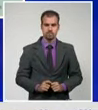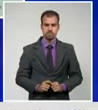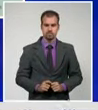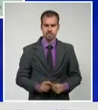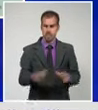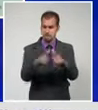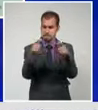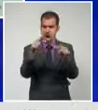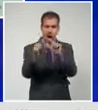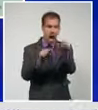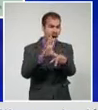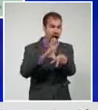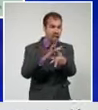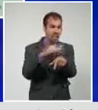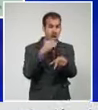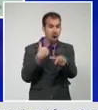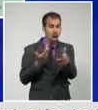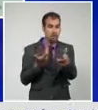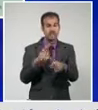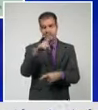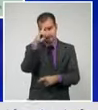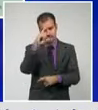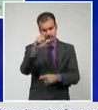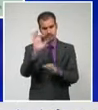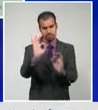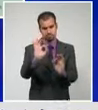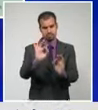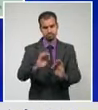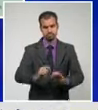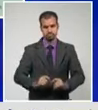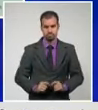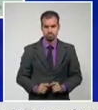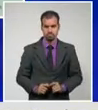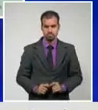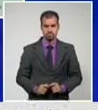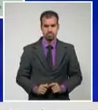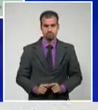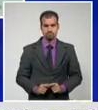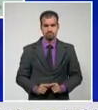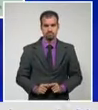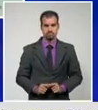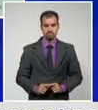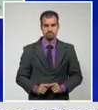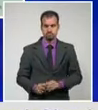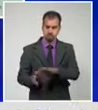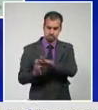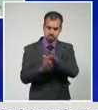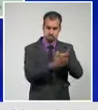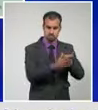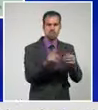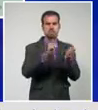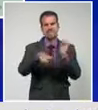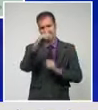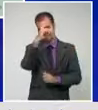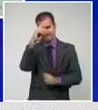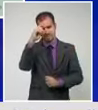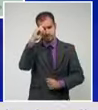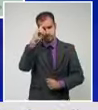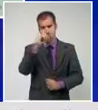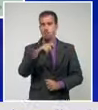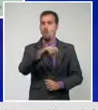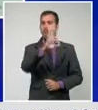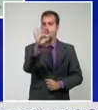el municipio cabecera. Santi Espíritus, 8 casos